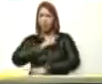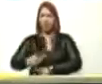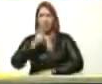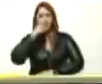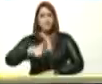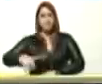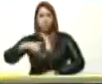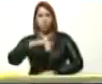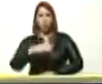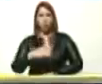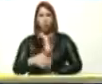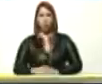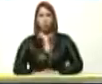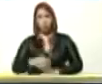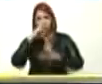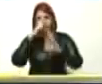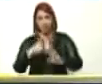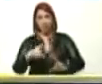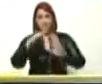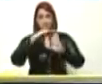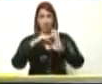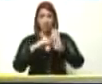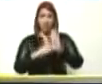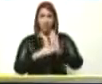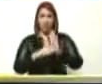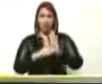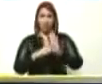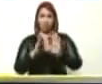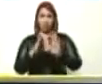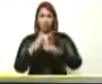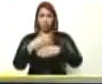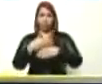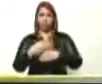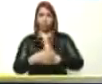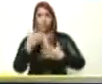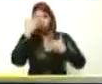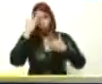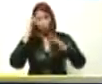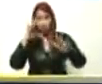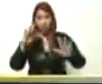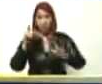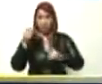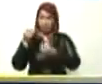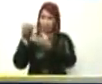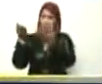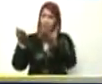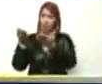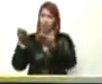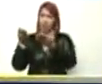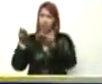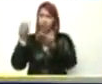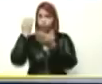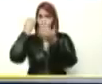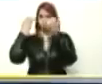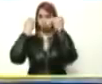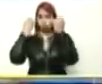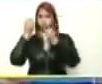a respetar las medidas de restricción. Supuestamente ellos son los cultos, ¿verdad, Dios dado?